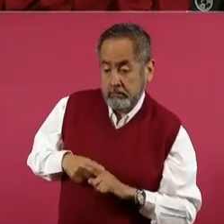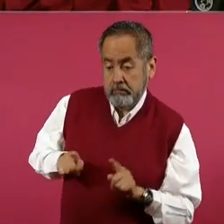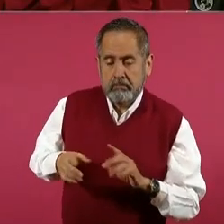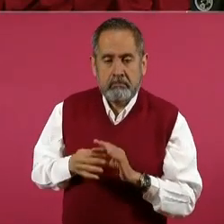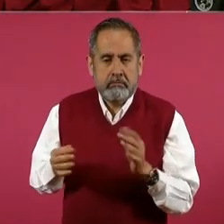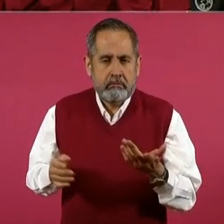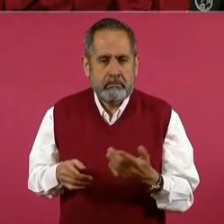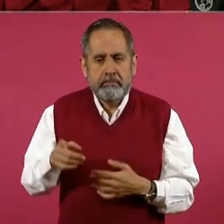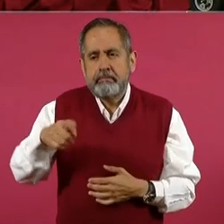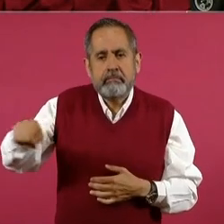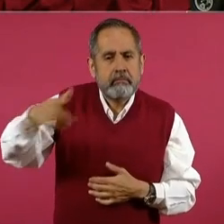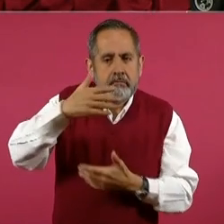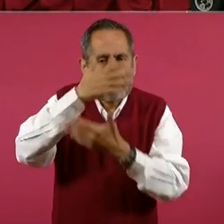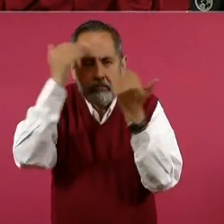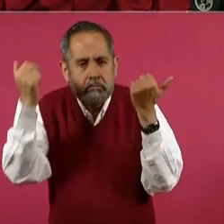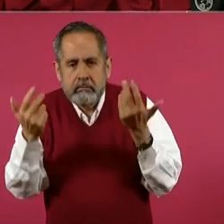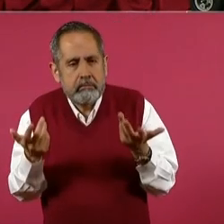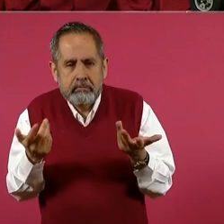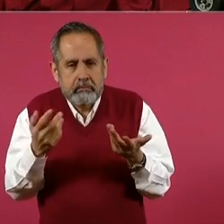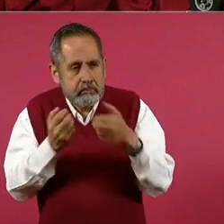mejor dicho, desinformada